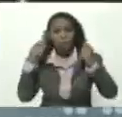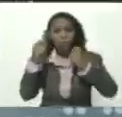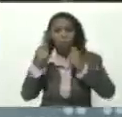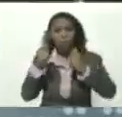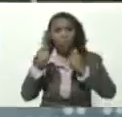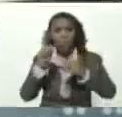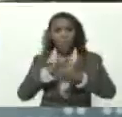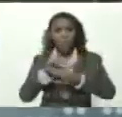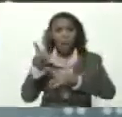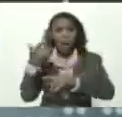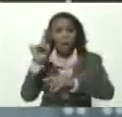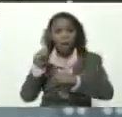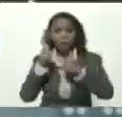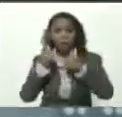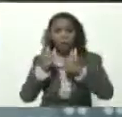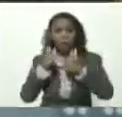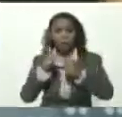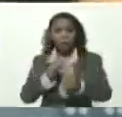ha estado bien.